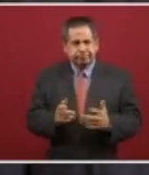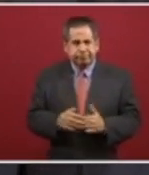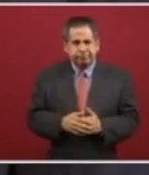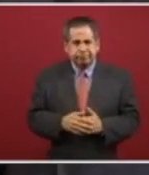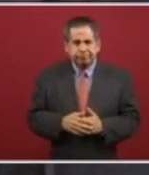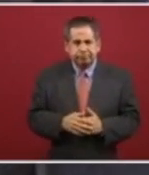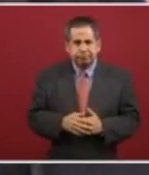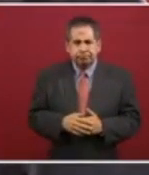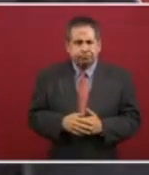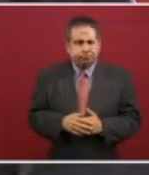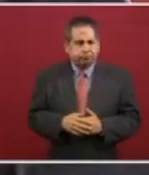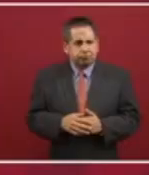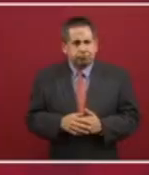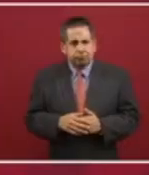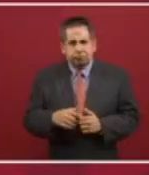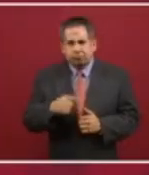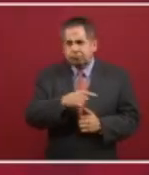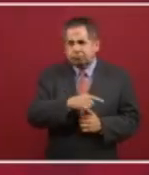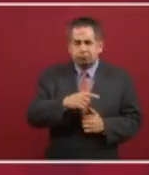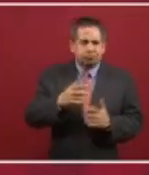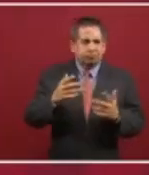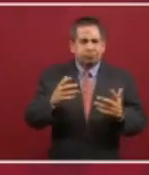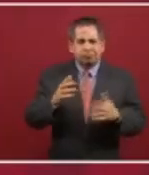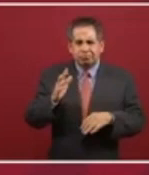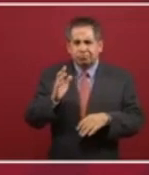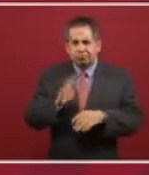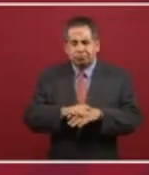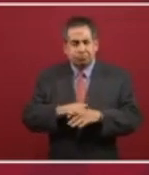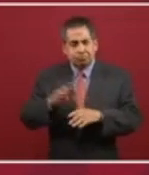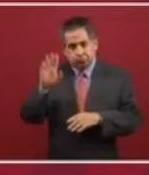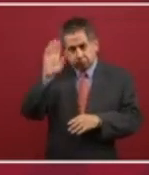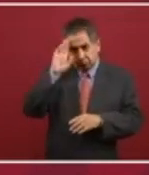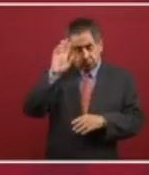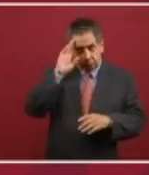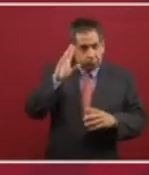todo este peregrinar masivo,